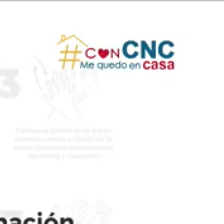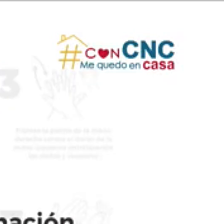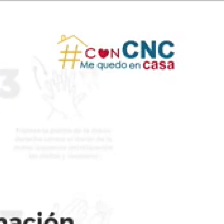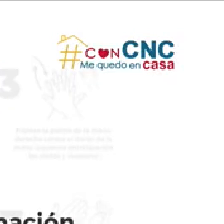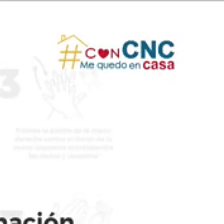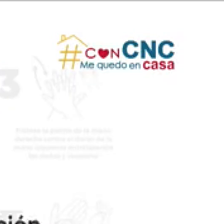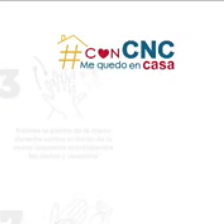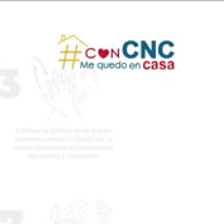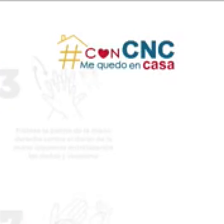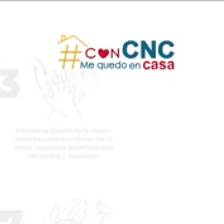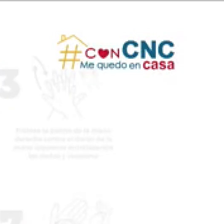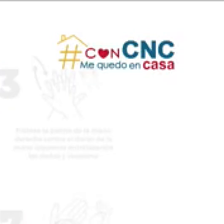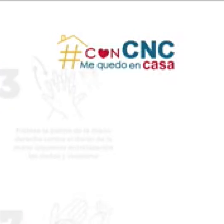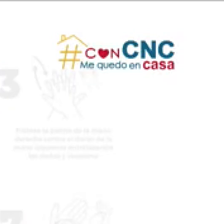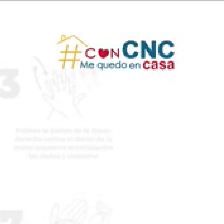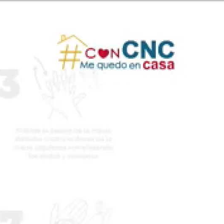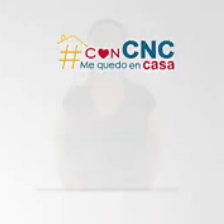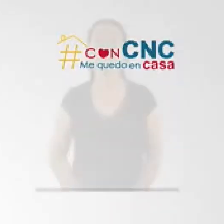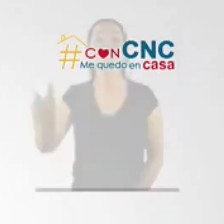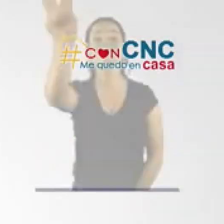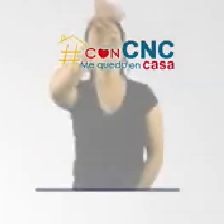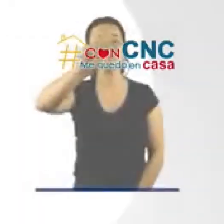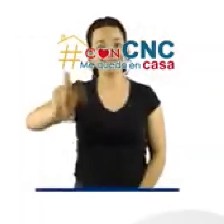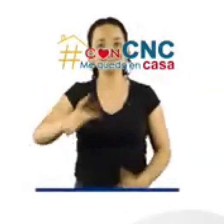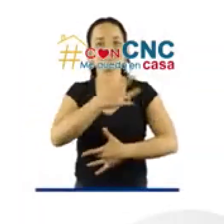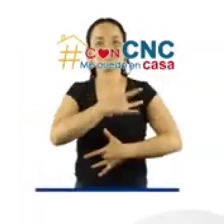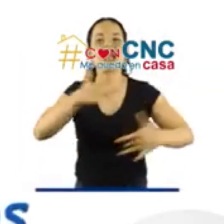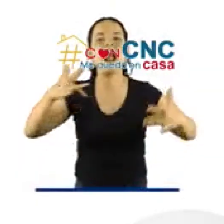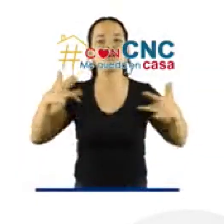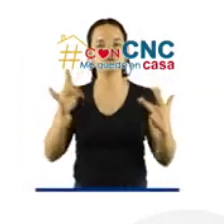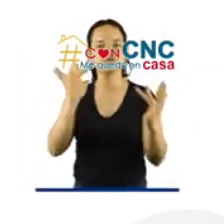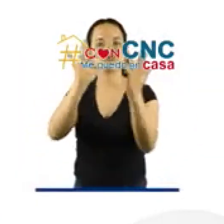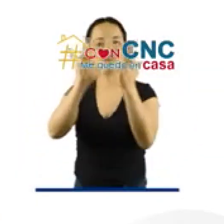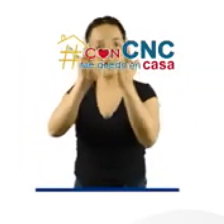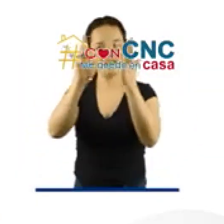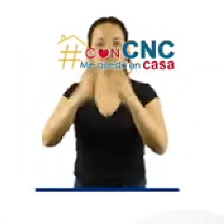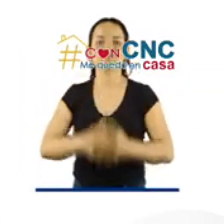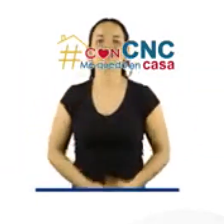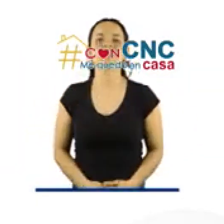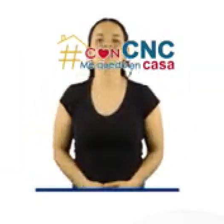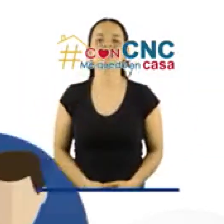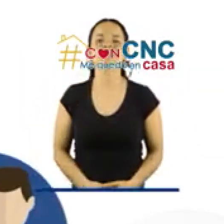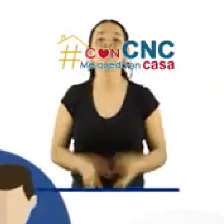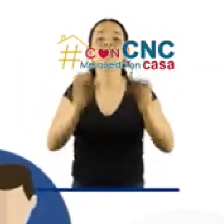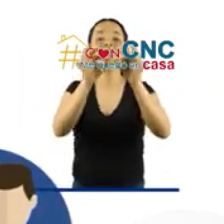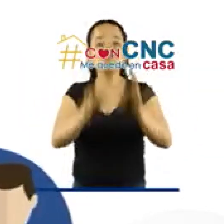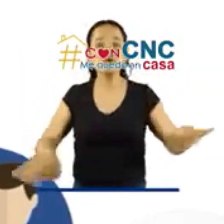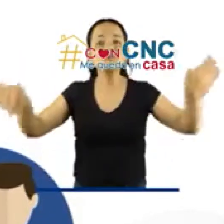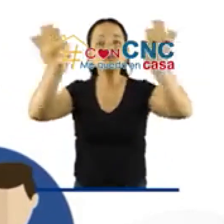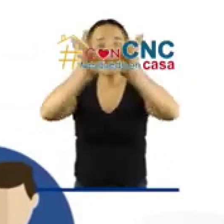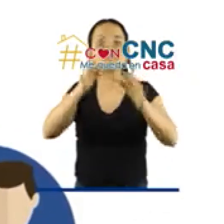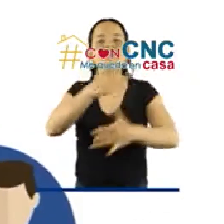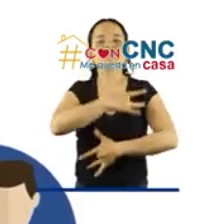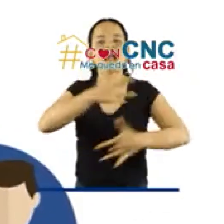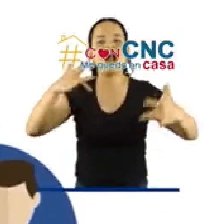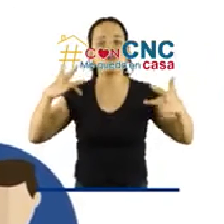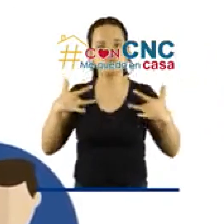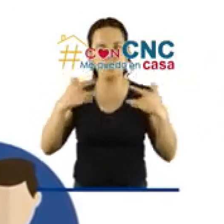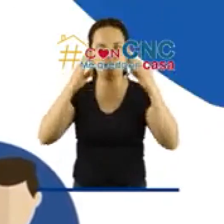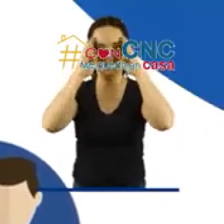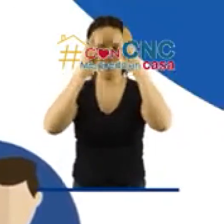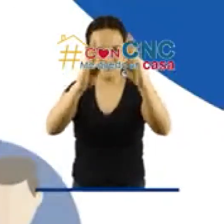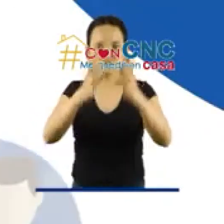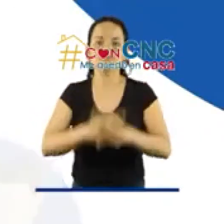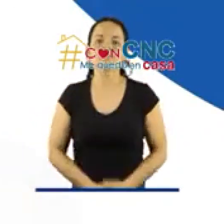y la Gobernación de Nariño. En EMSANAR EPS nos conectamos contigo. Para nosotros tu salud es lo más